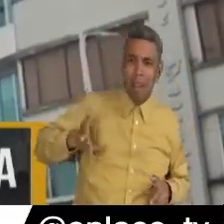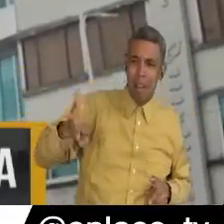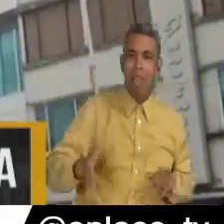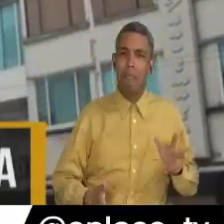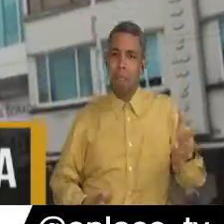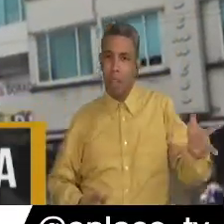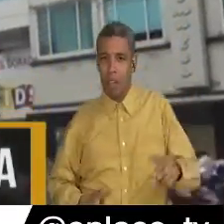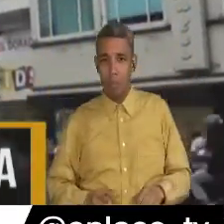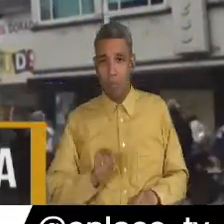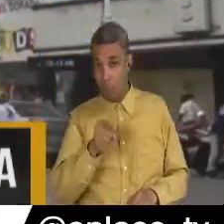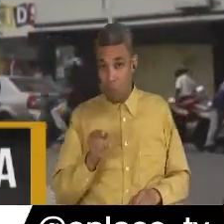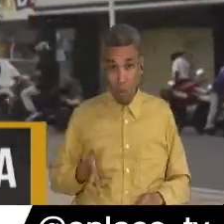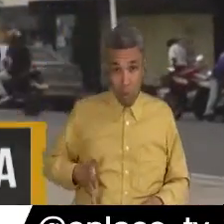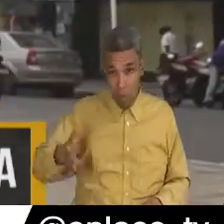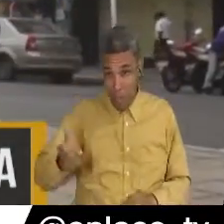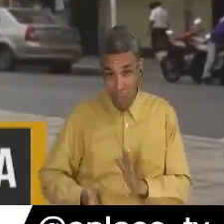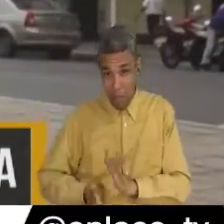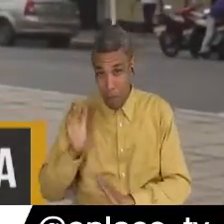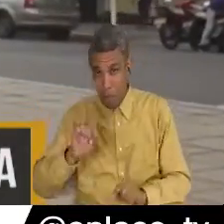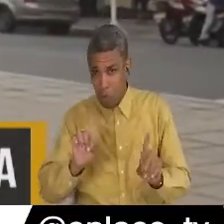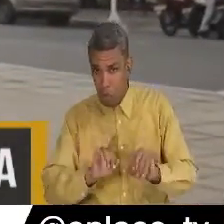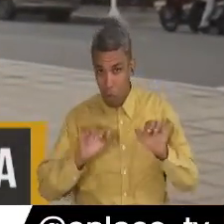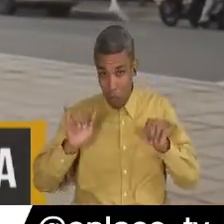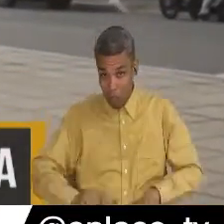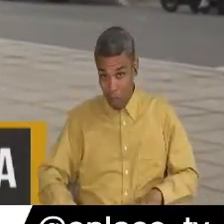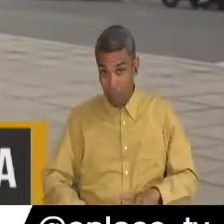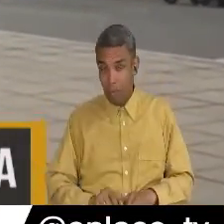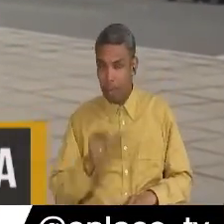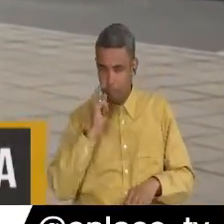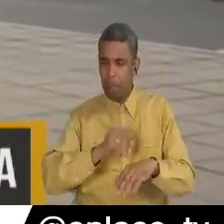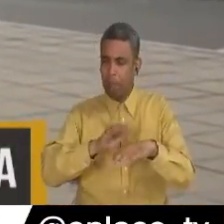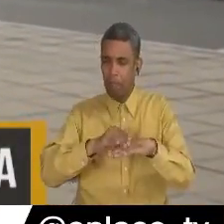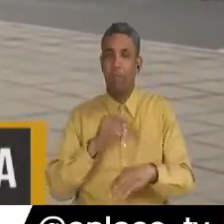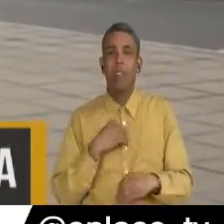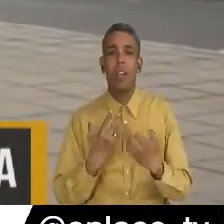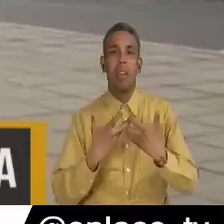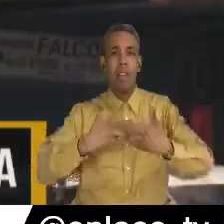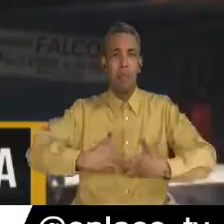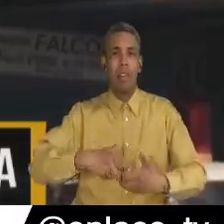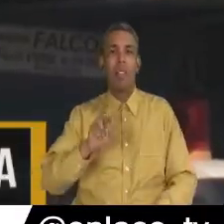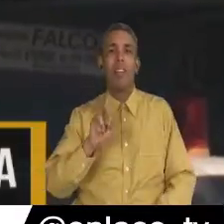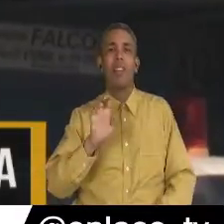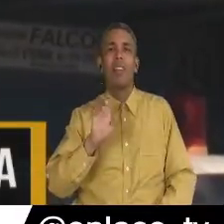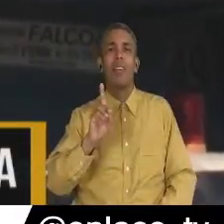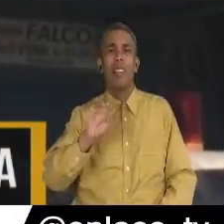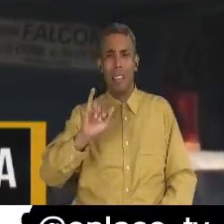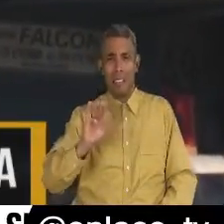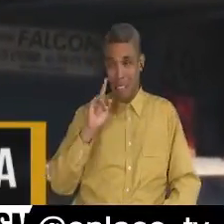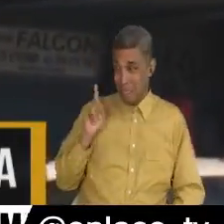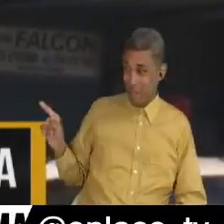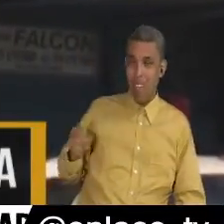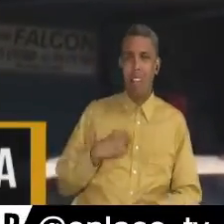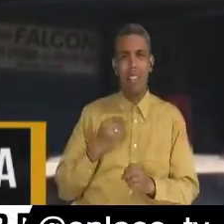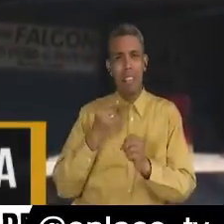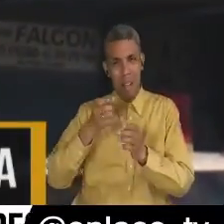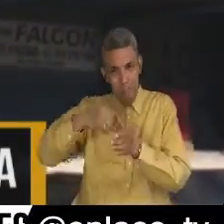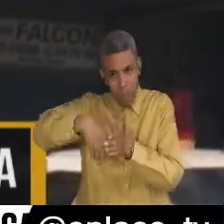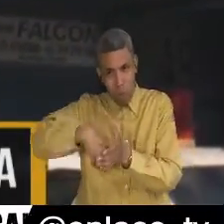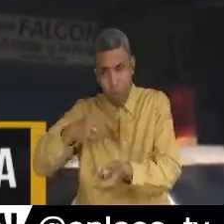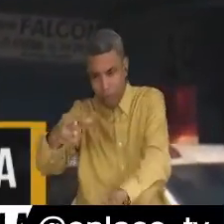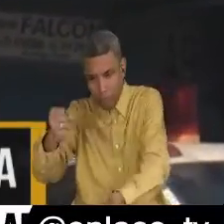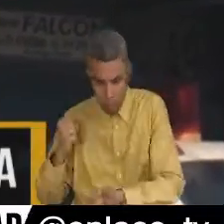posibilidad de salir del municipio, debe saber que la empresa recolectora de aseo Rediva tendrá una modificación en el horario de la prestación del servicio